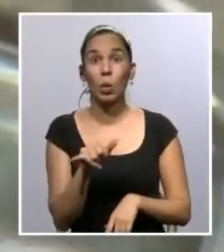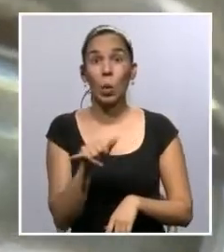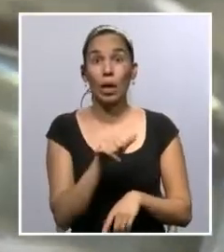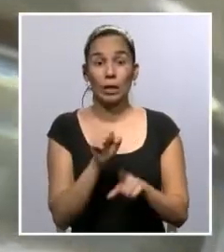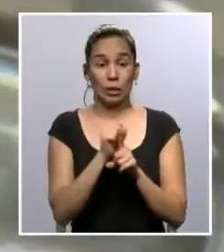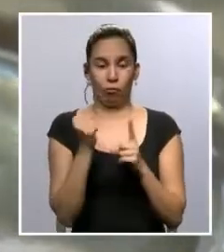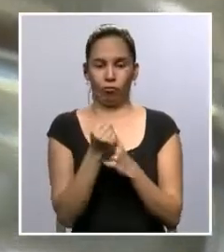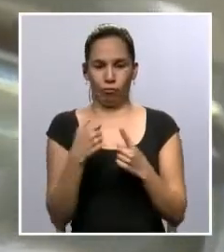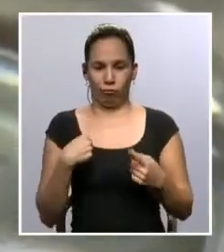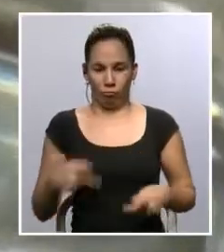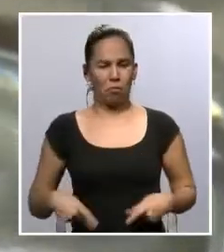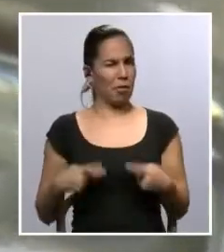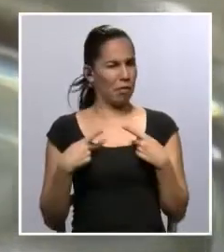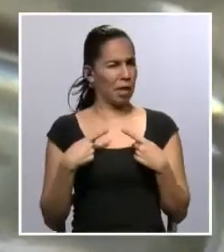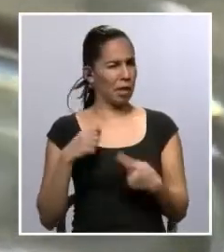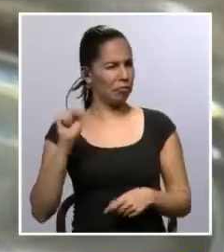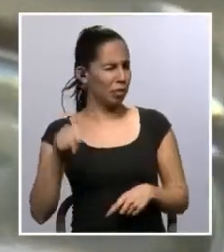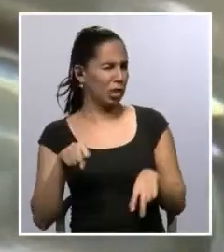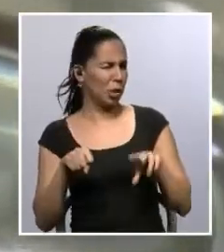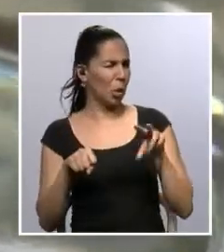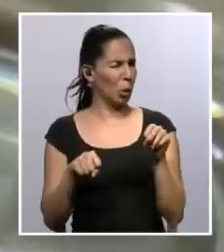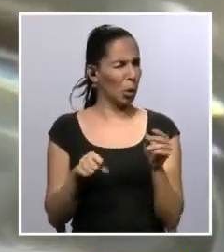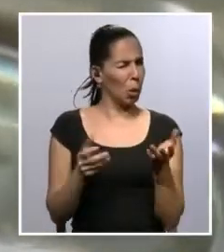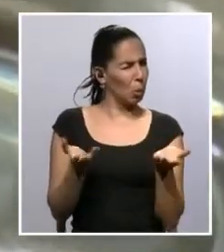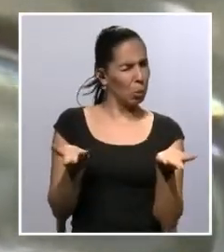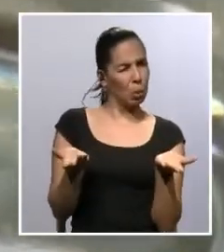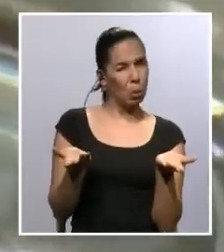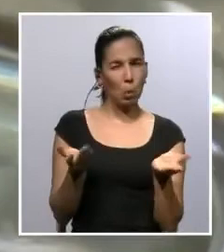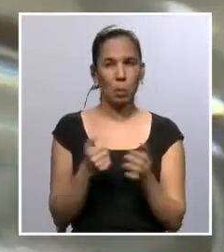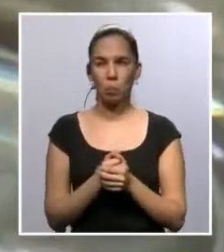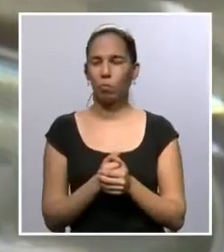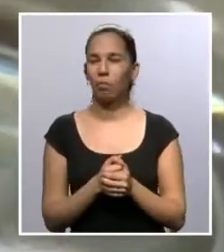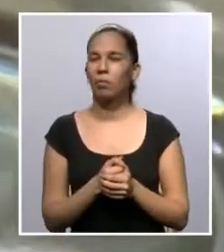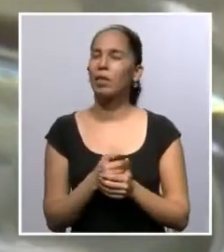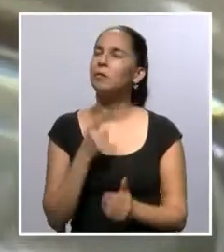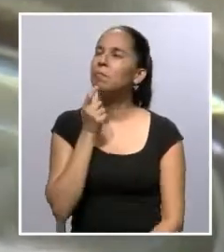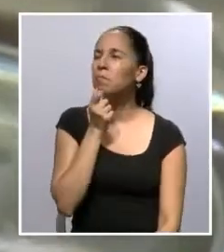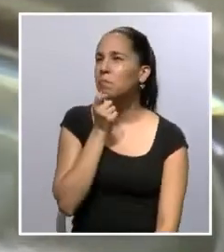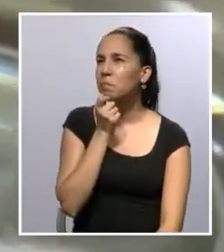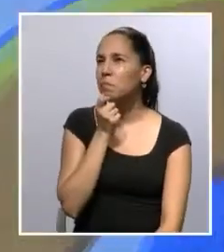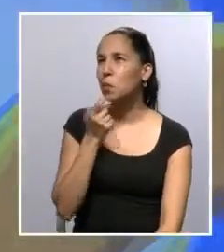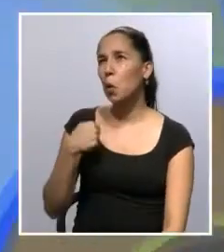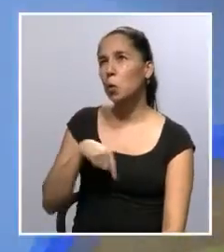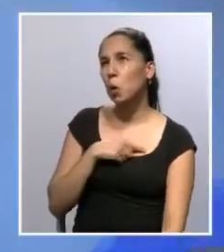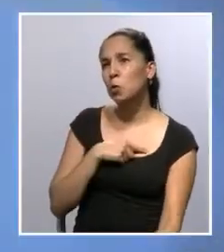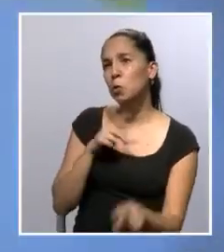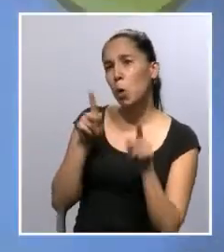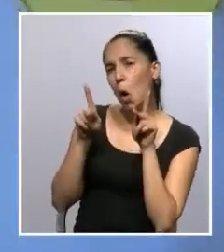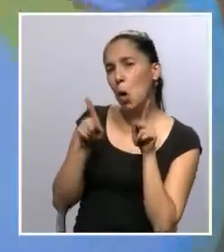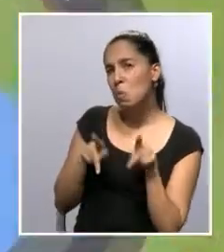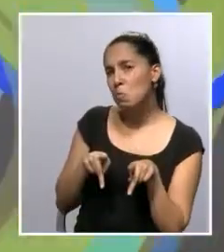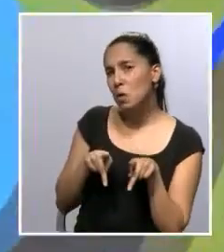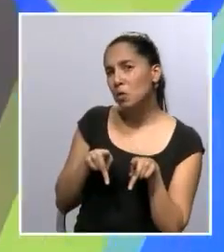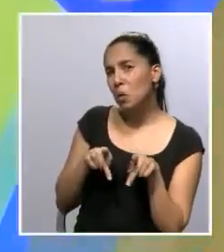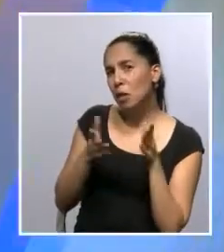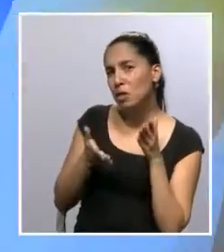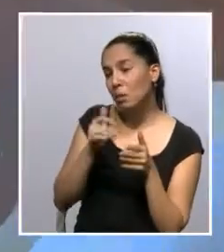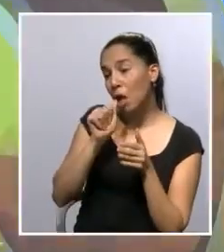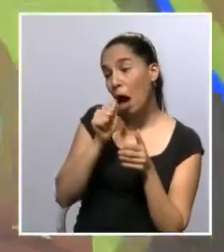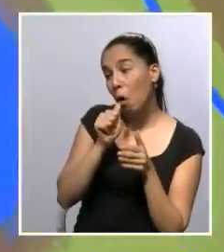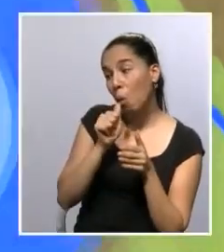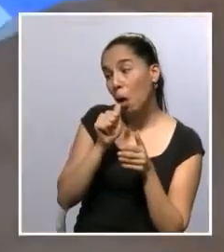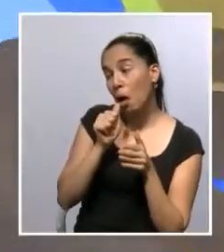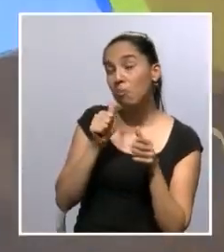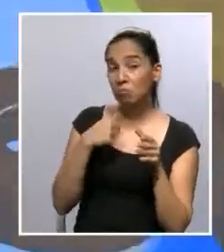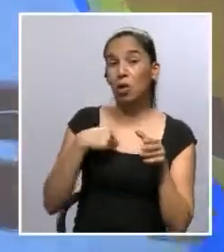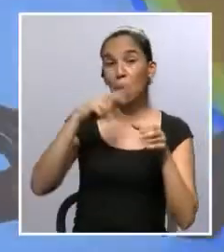situación de la vida real, qué creen ustedes? Bueno, si pasa con nosotros, los seres humanos, ajá, en el agua, pues yo me